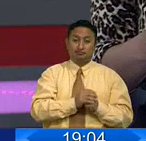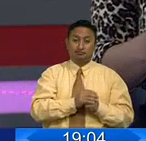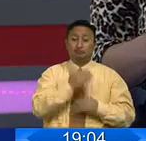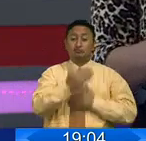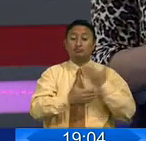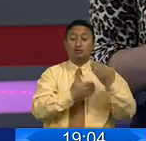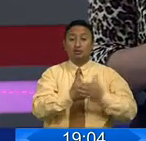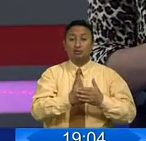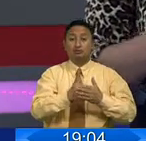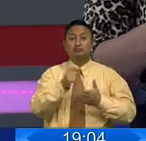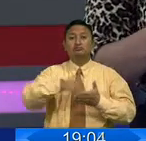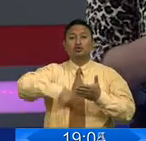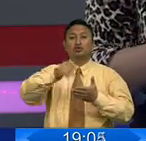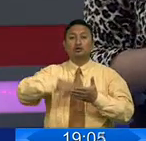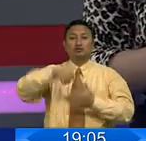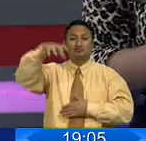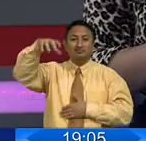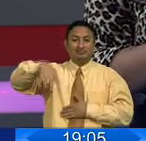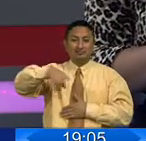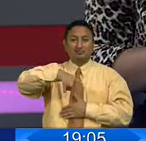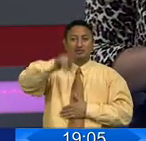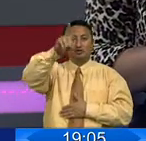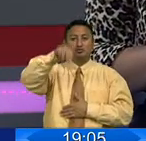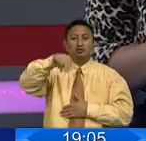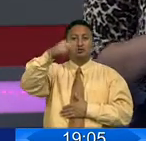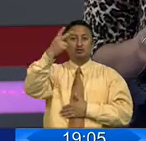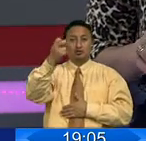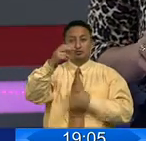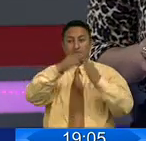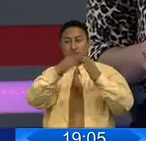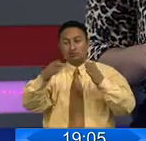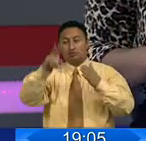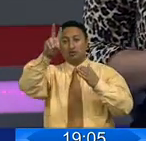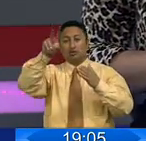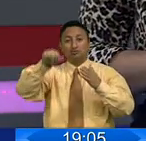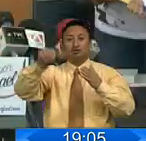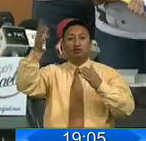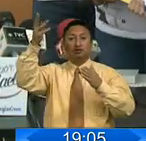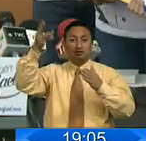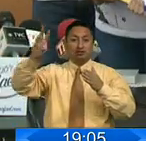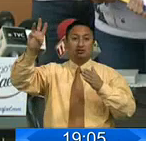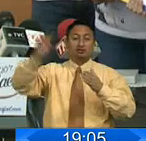beneficiado de contratos con el estado del 2012 al 2016